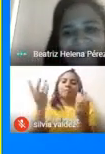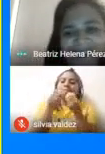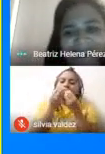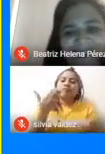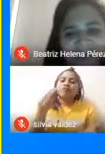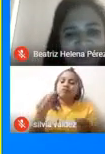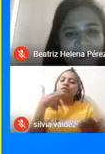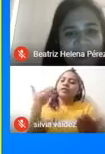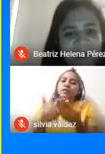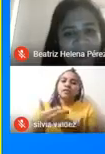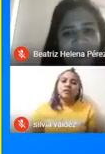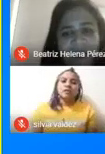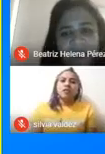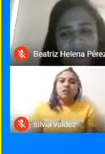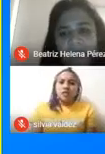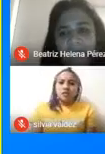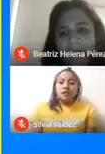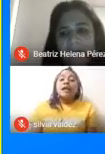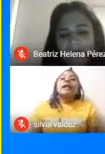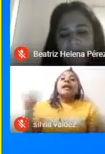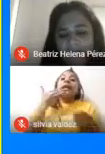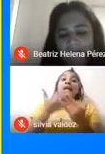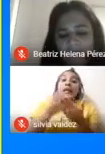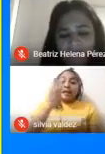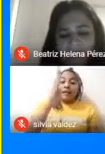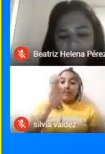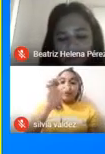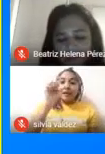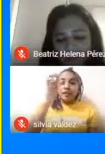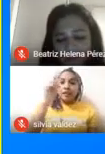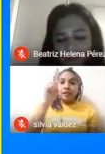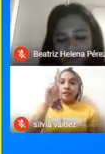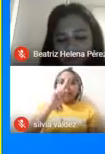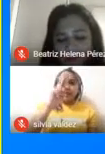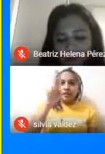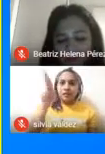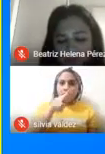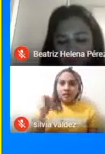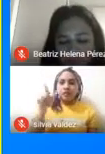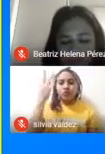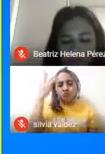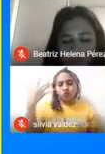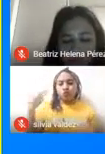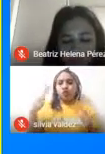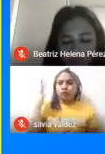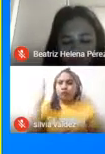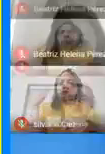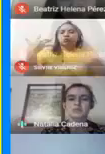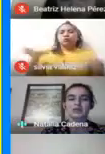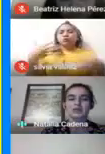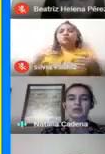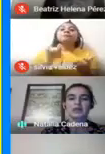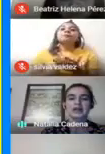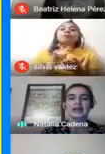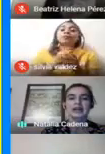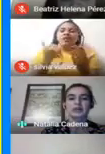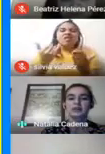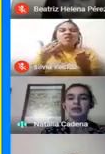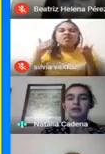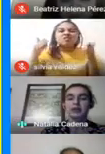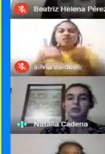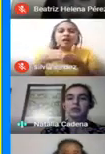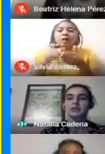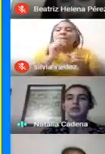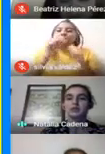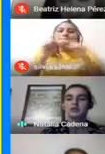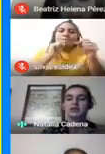gracias. Gracias a ti, Beatriz, muchas gracias por esta apasionante charla, y entramos en este momento a la ronda